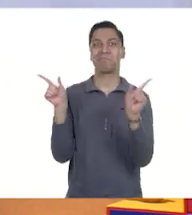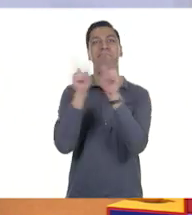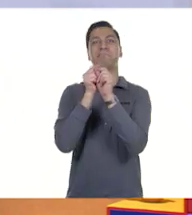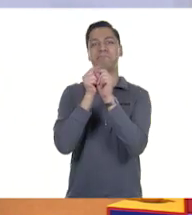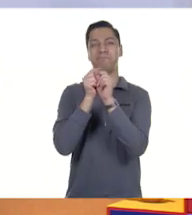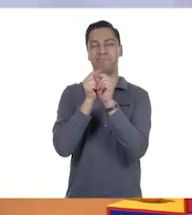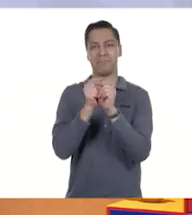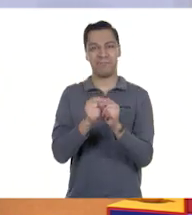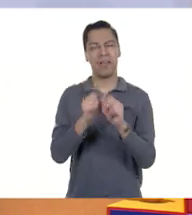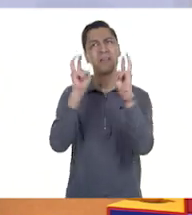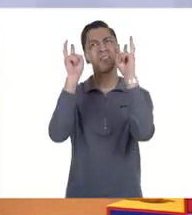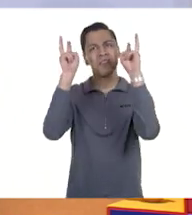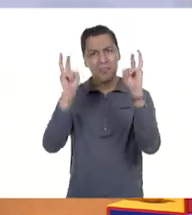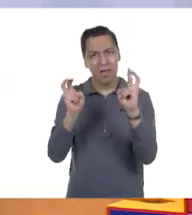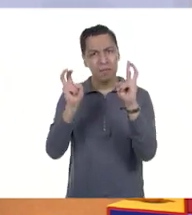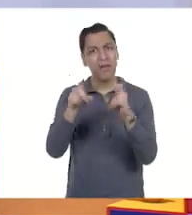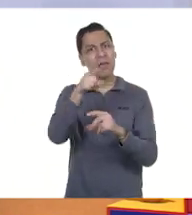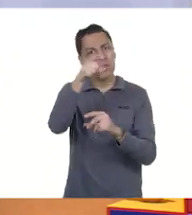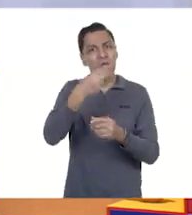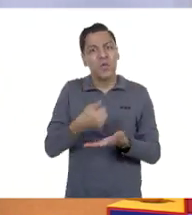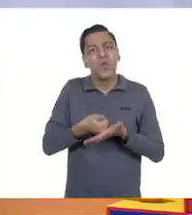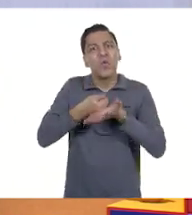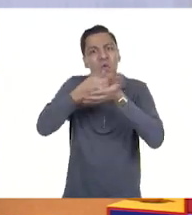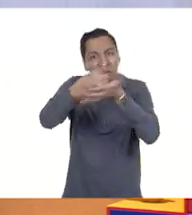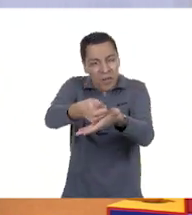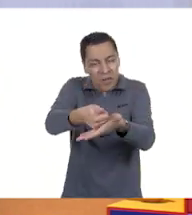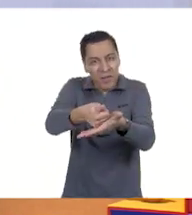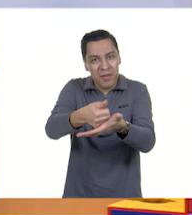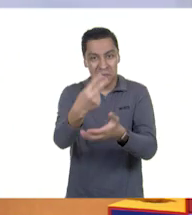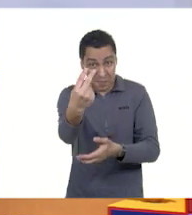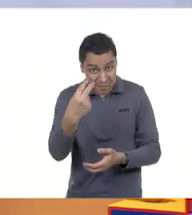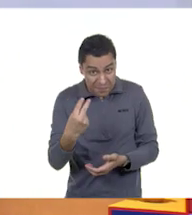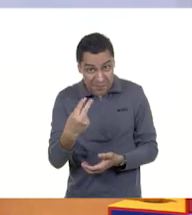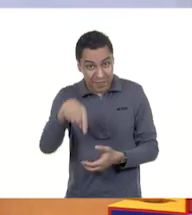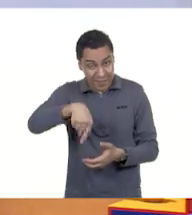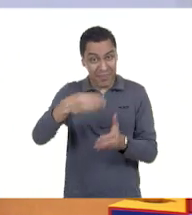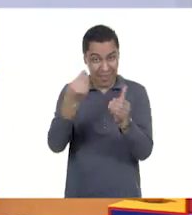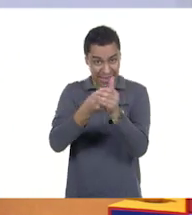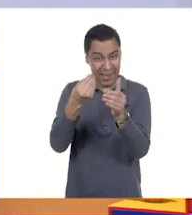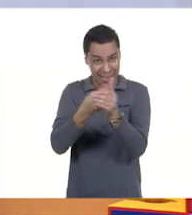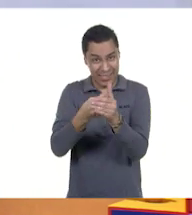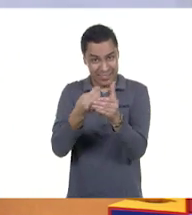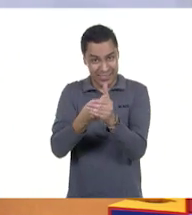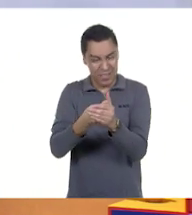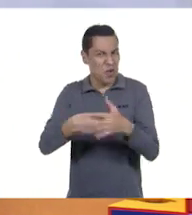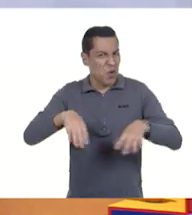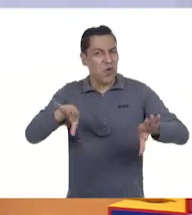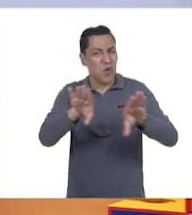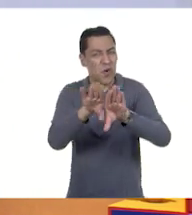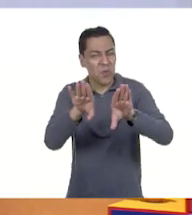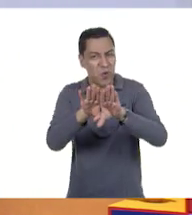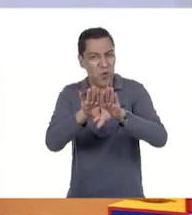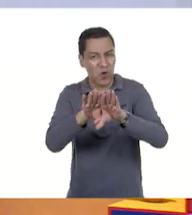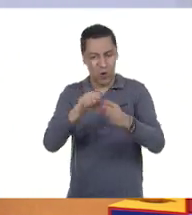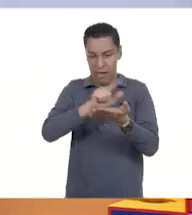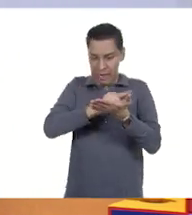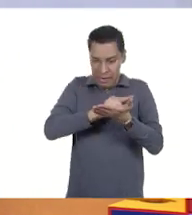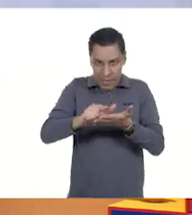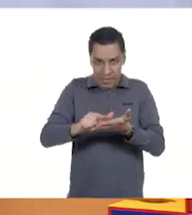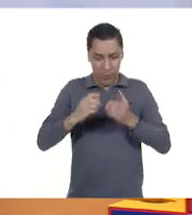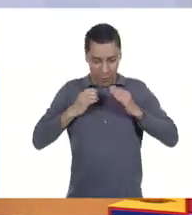tema nos puede servir a las niñas y a los niños que están viendo esta clase. Cómo poder tener una